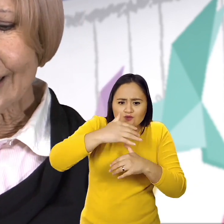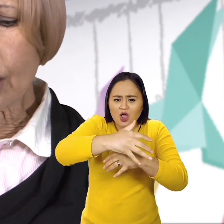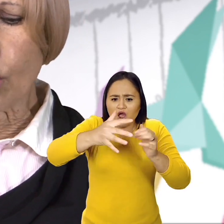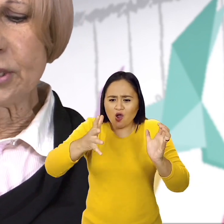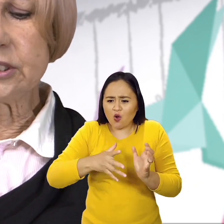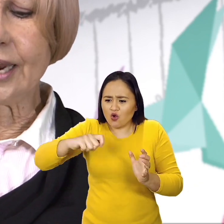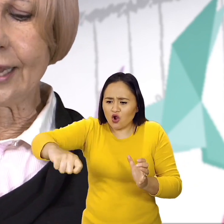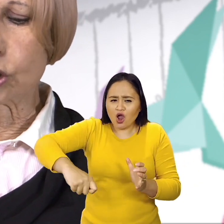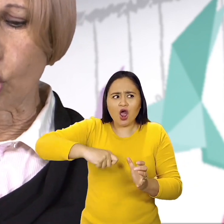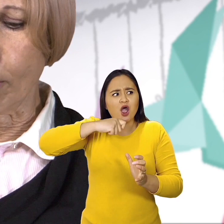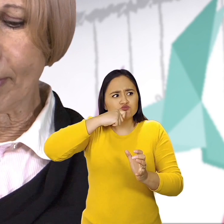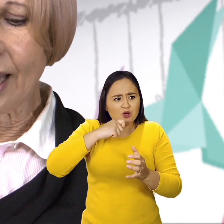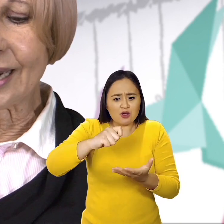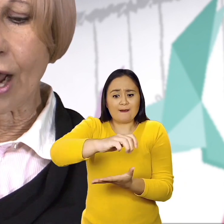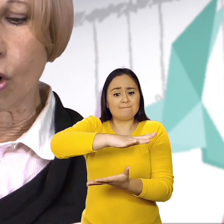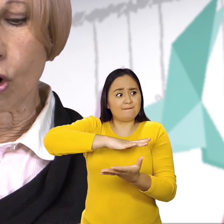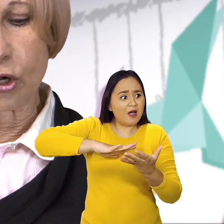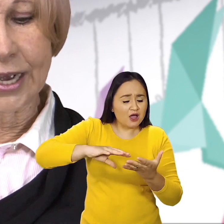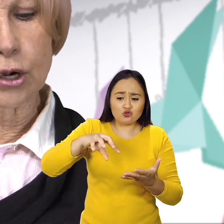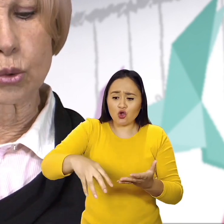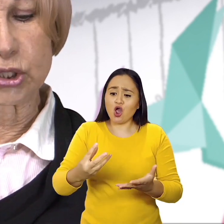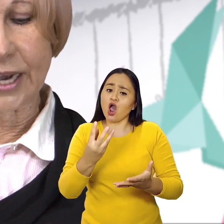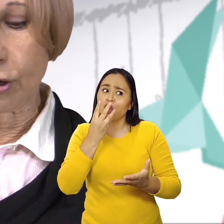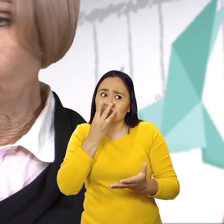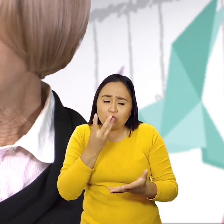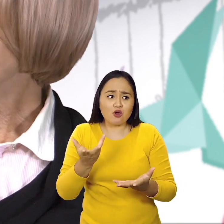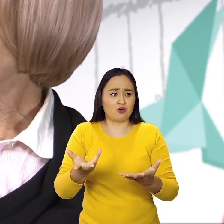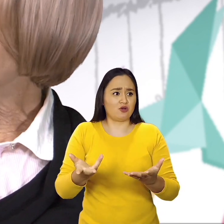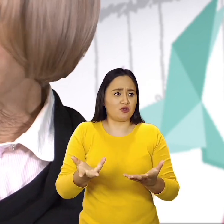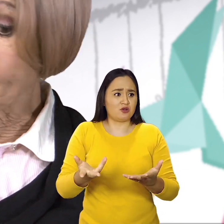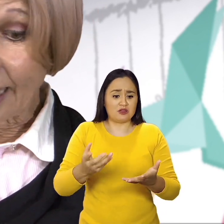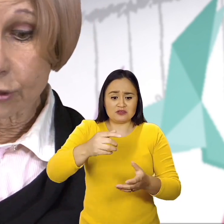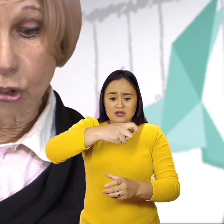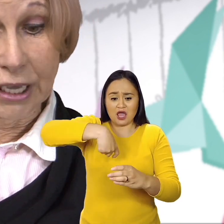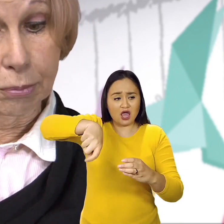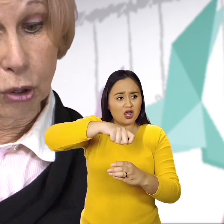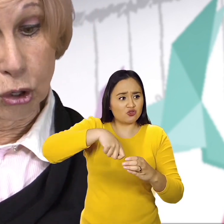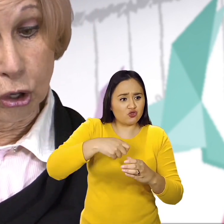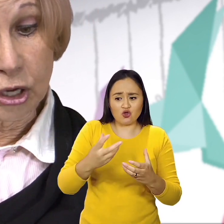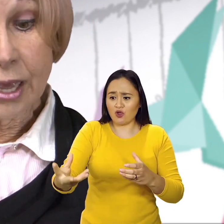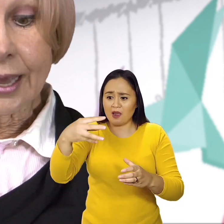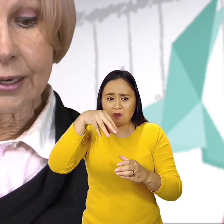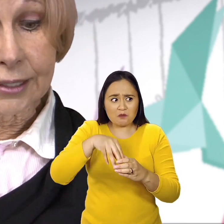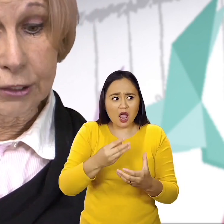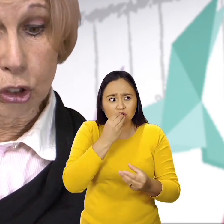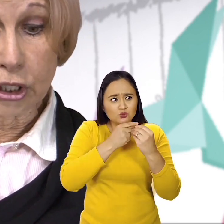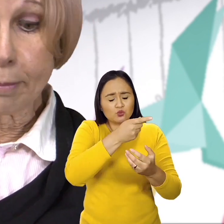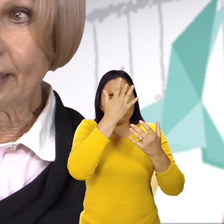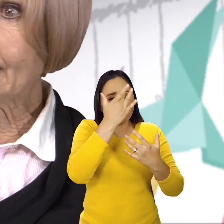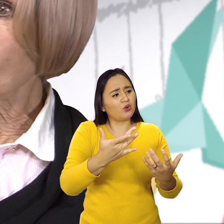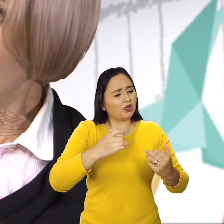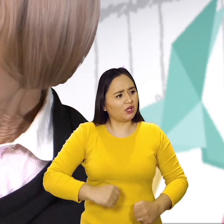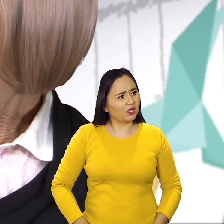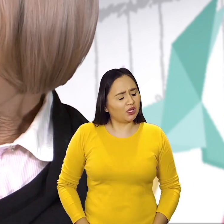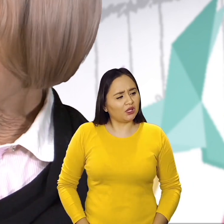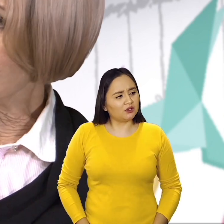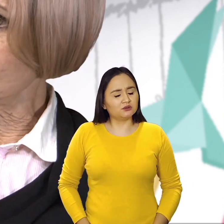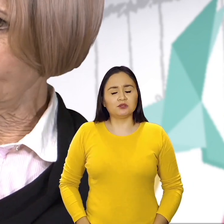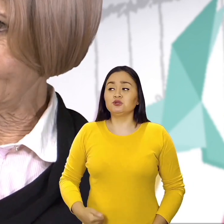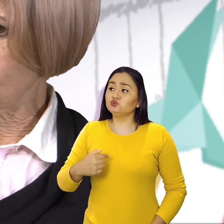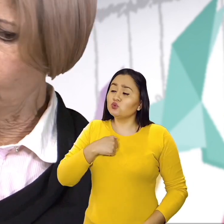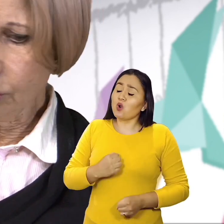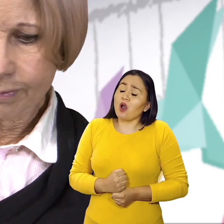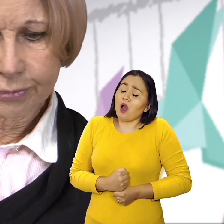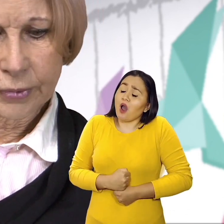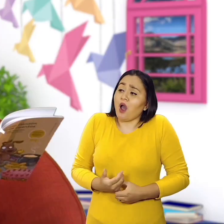¿Por qué te comiste la sopa, la olla, el cucharón, el plato y el bolón, el tazón y el patacón?»,